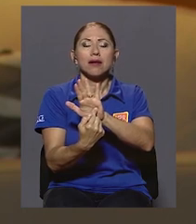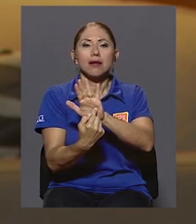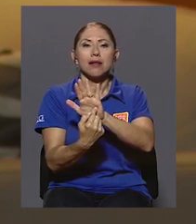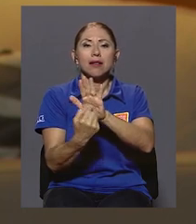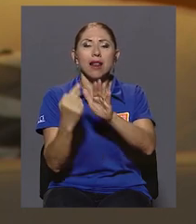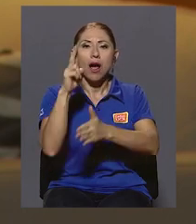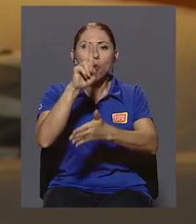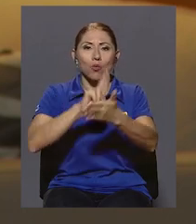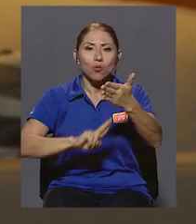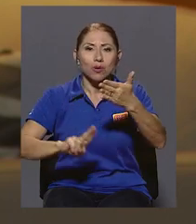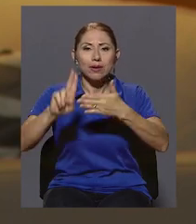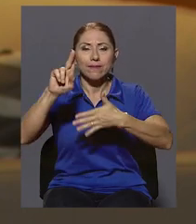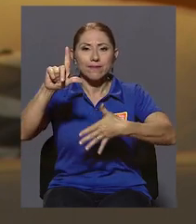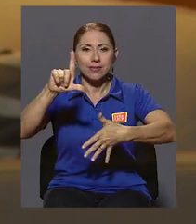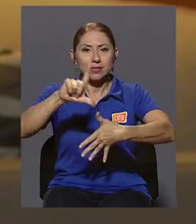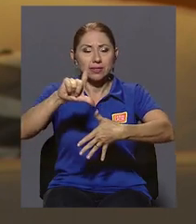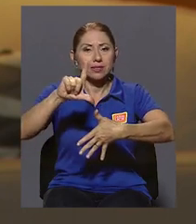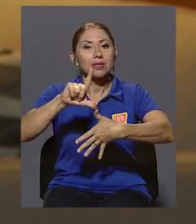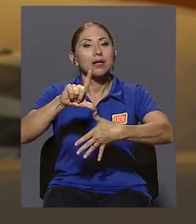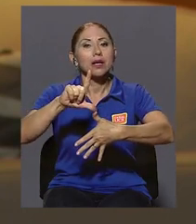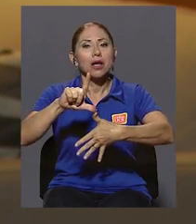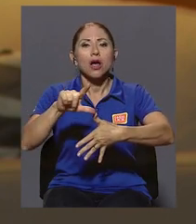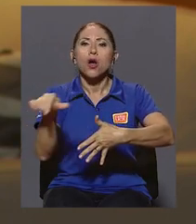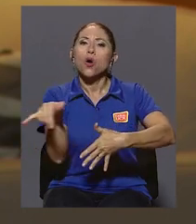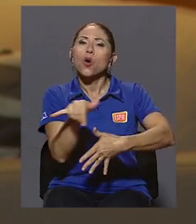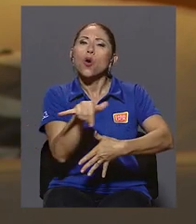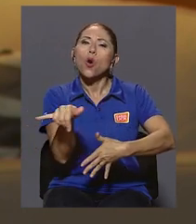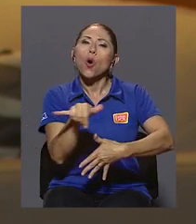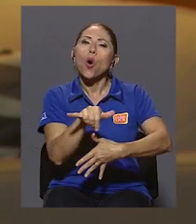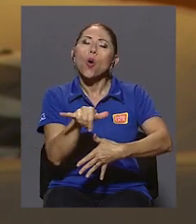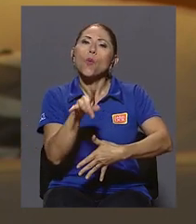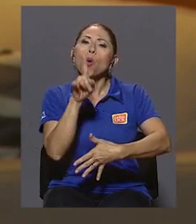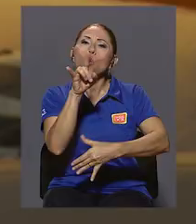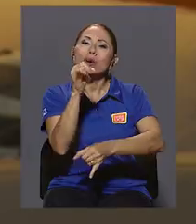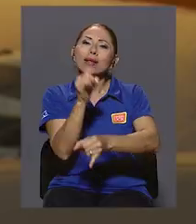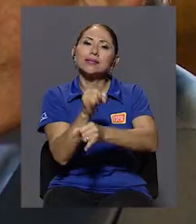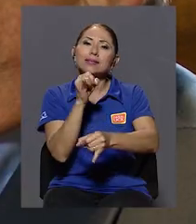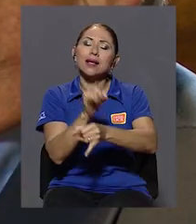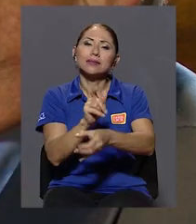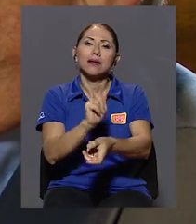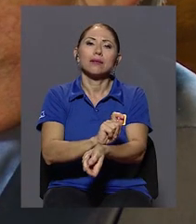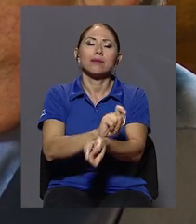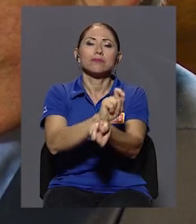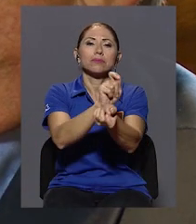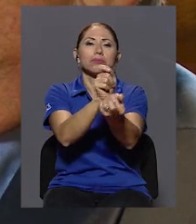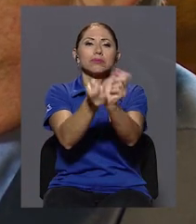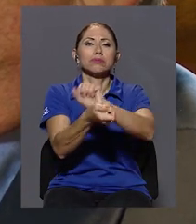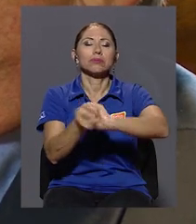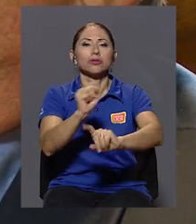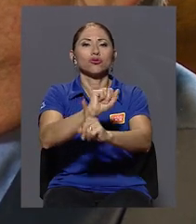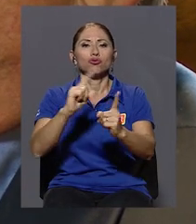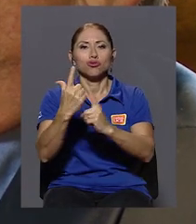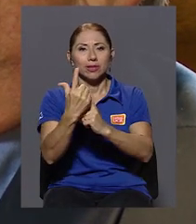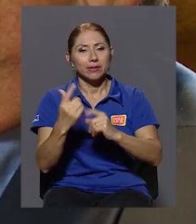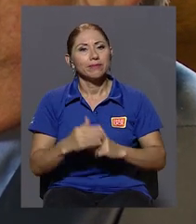la universidad latinoamericana como una instancia de transformación